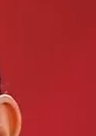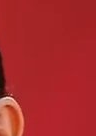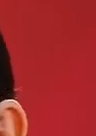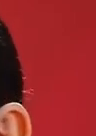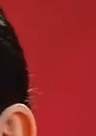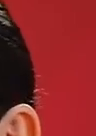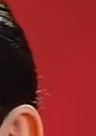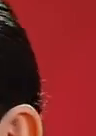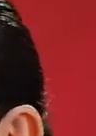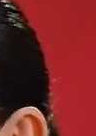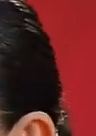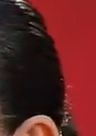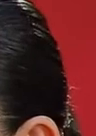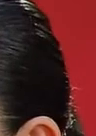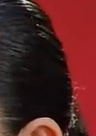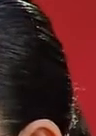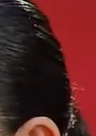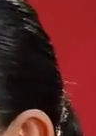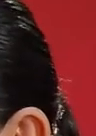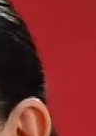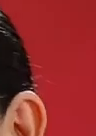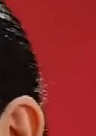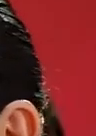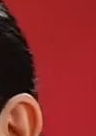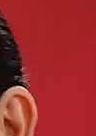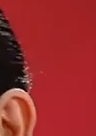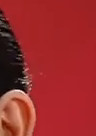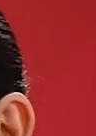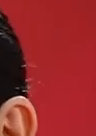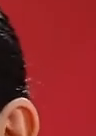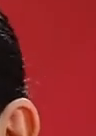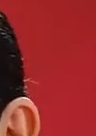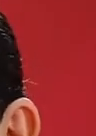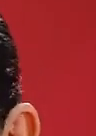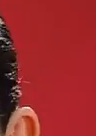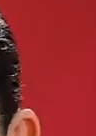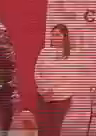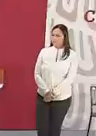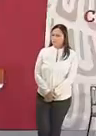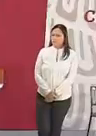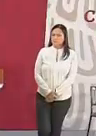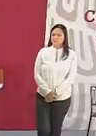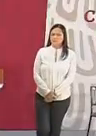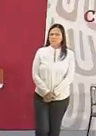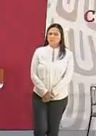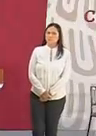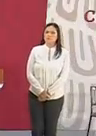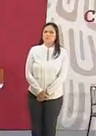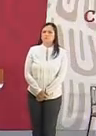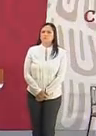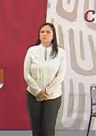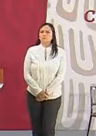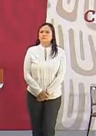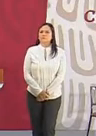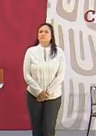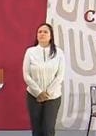quiénes son los que más aman? En este caso es el padre o la madre a los niños, ¿no? En ese sentido, por eso cambia la parte de este